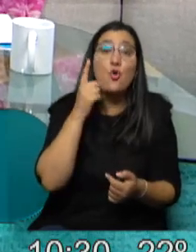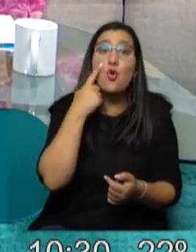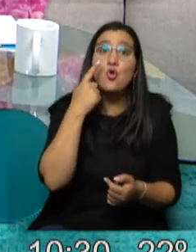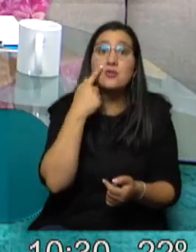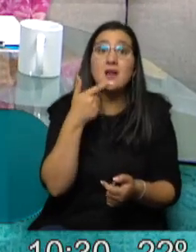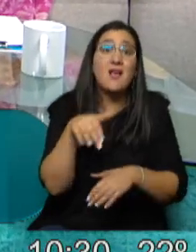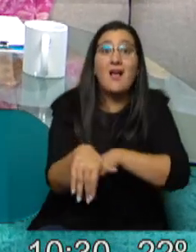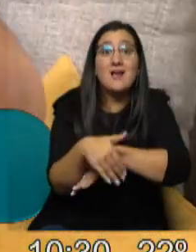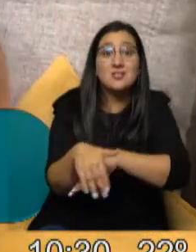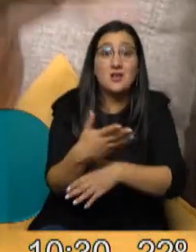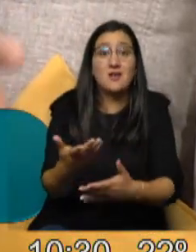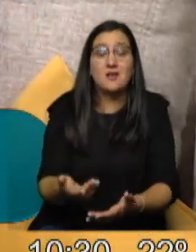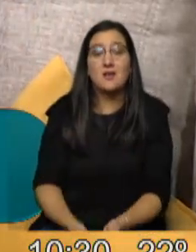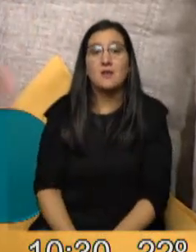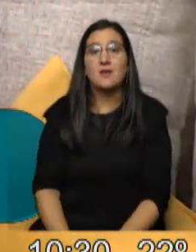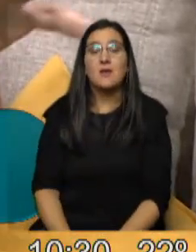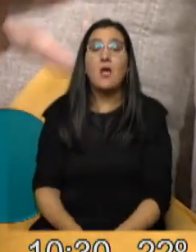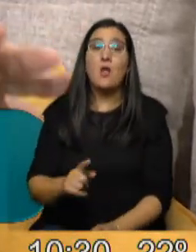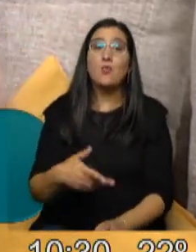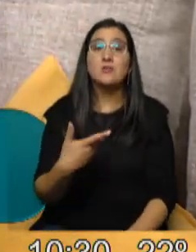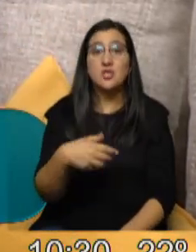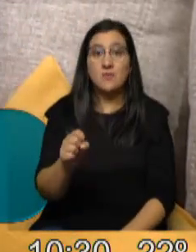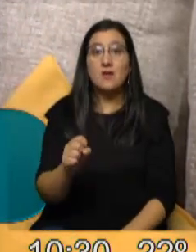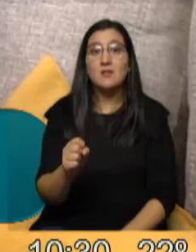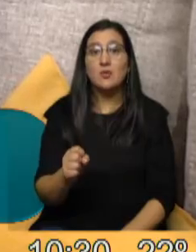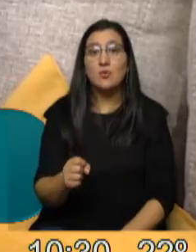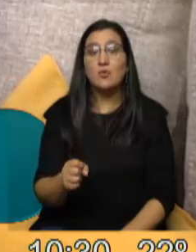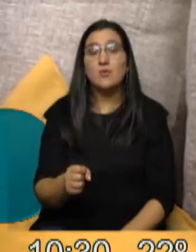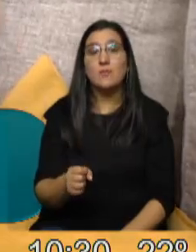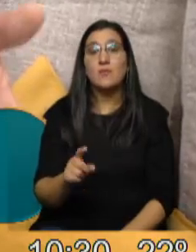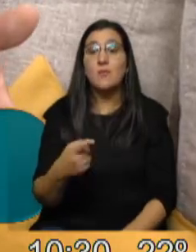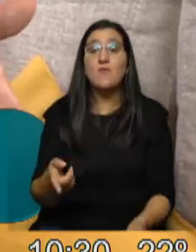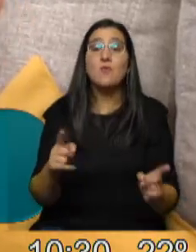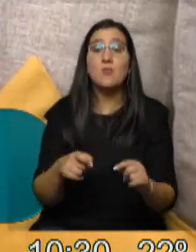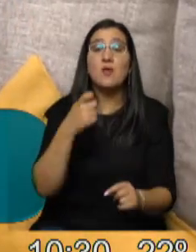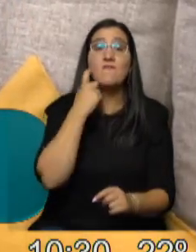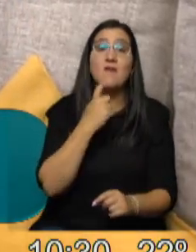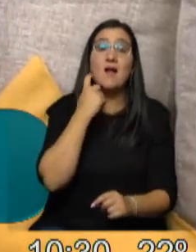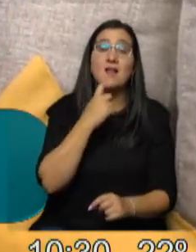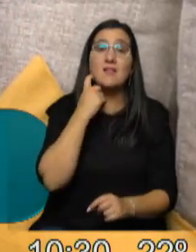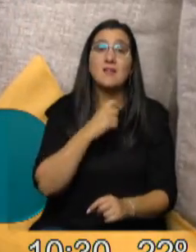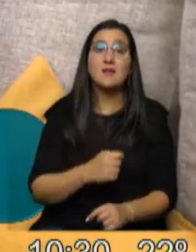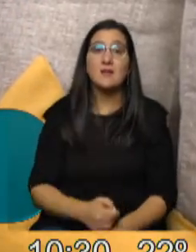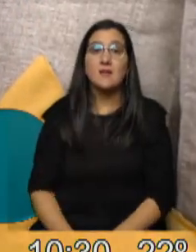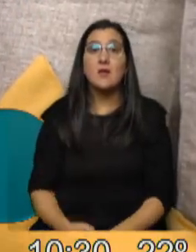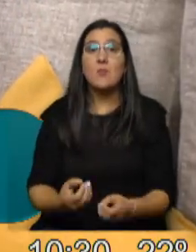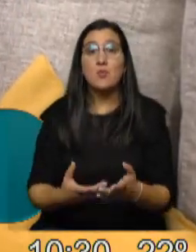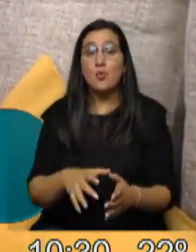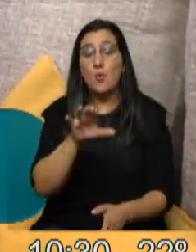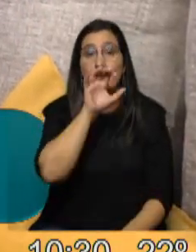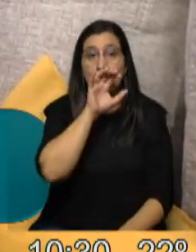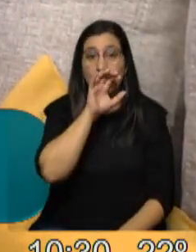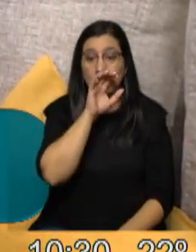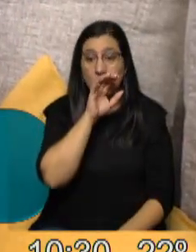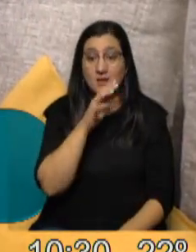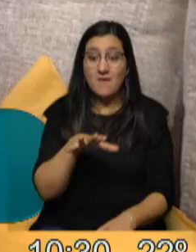que, bueno, llévatelo, estudiense... Claro. Volvemos, qué es lo que falta, qué es lo y con qué lo ves, porque en realidad un perro que está en un